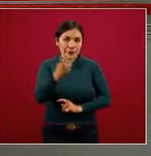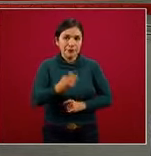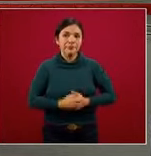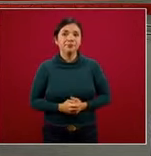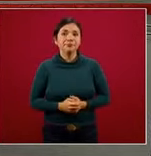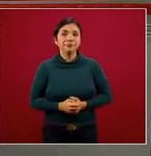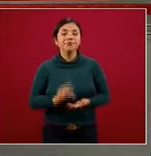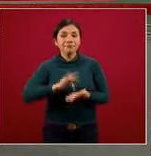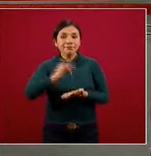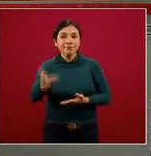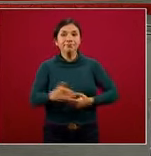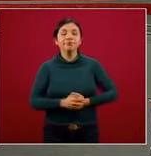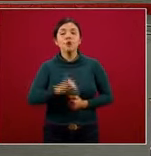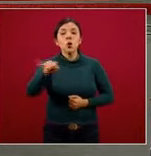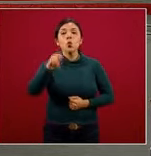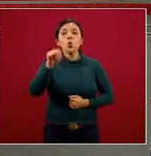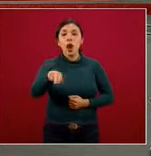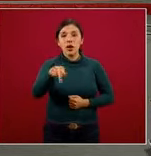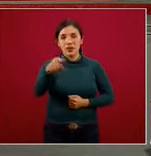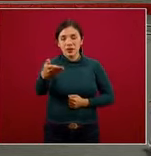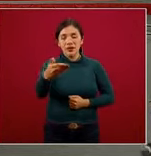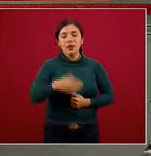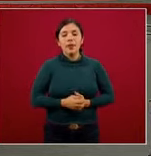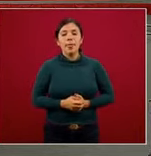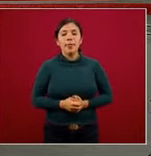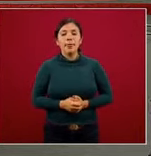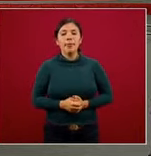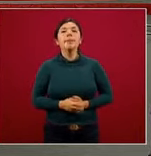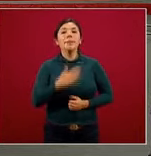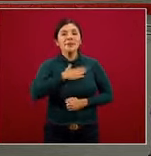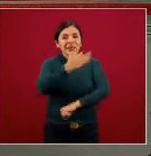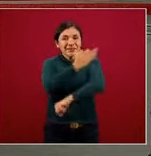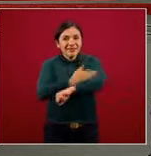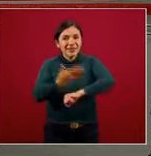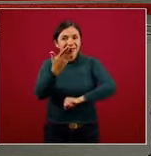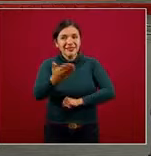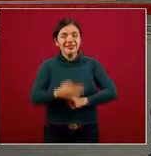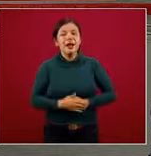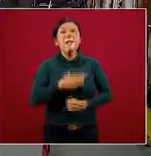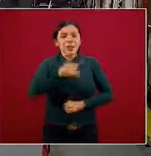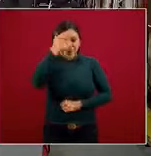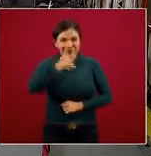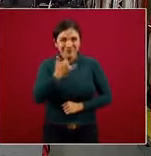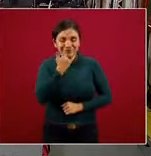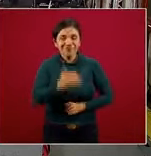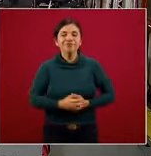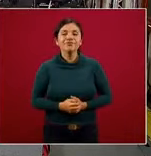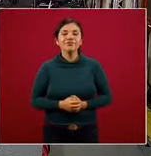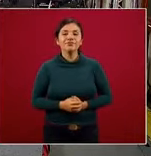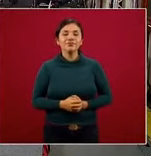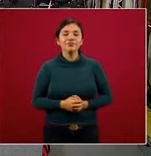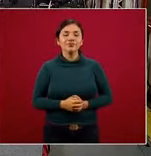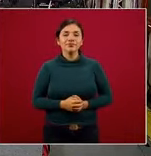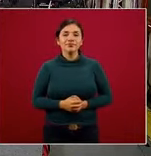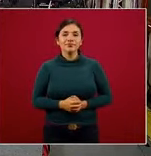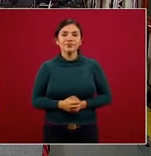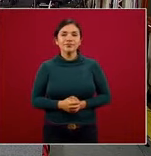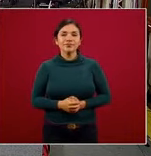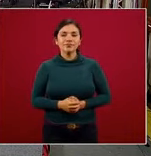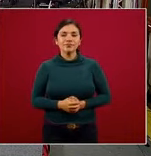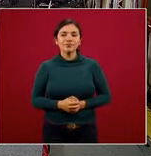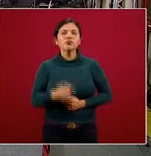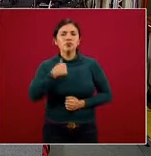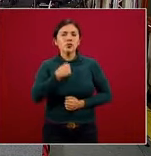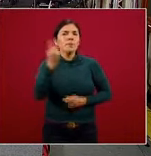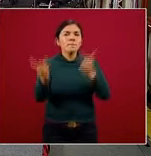Juan Hernández, por favor. Gracias. Y Liliana. Buenas tardes, doctor. Buenas noches. Juan Hernández, del periódico Baste del Grupo Cantón.